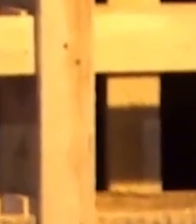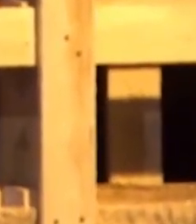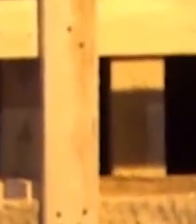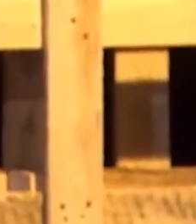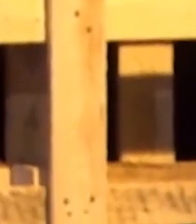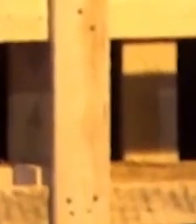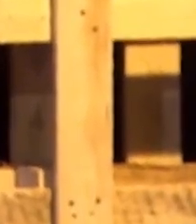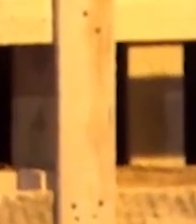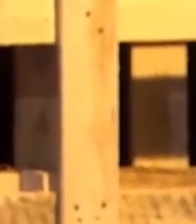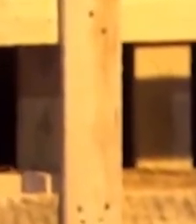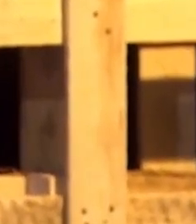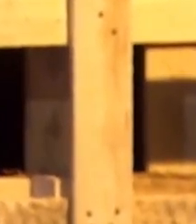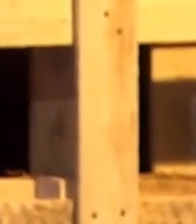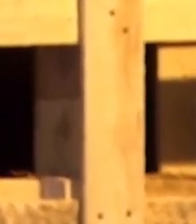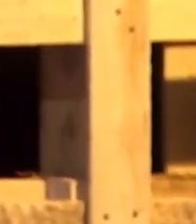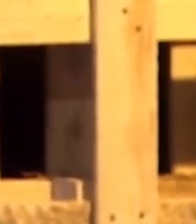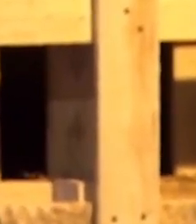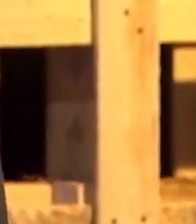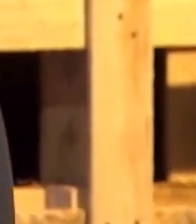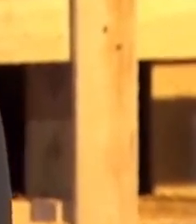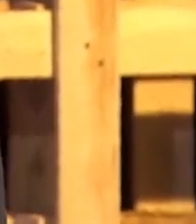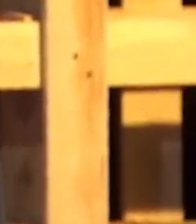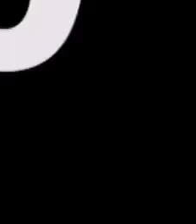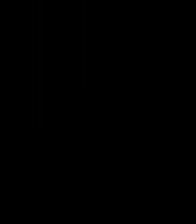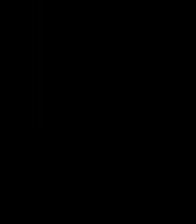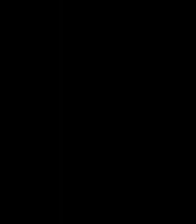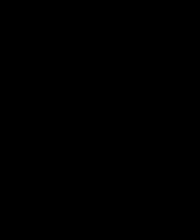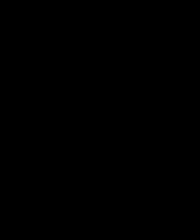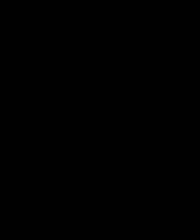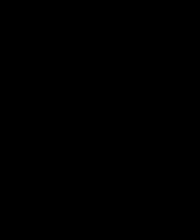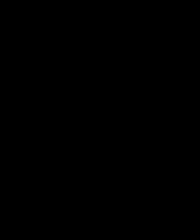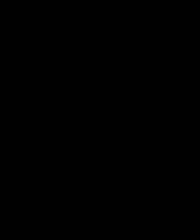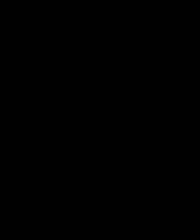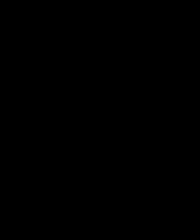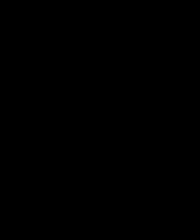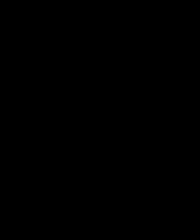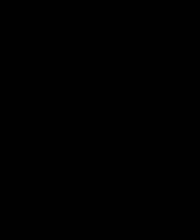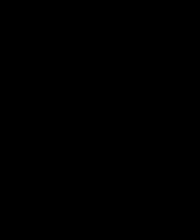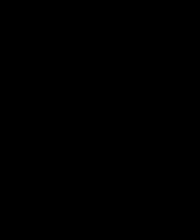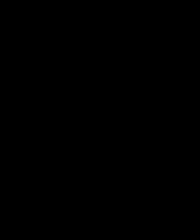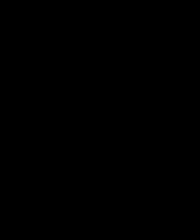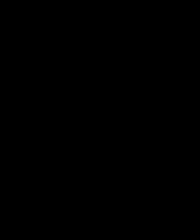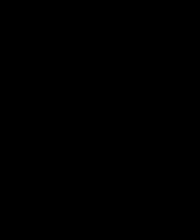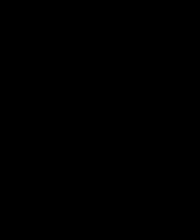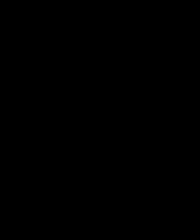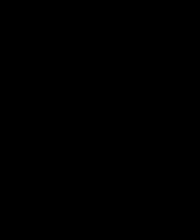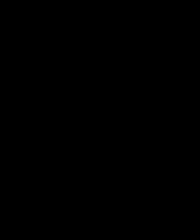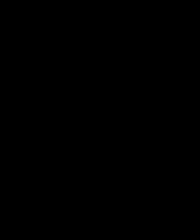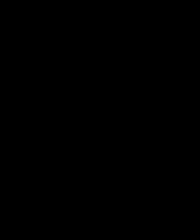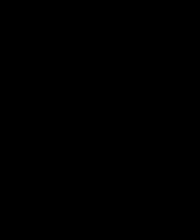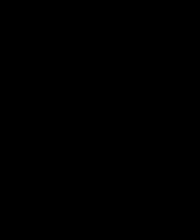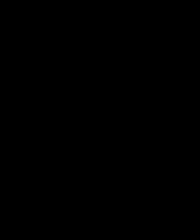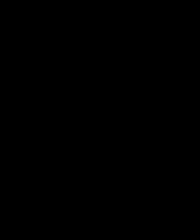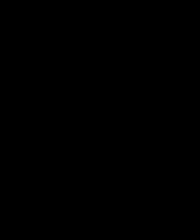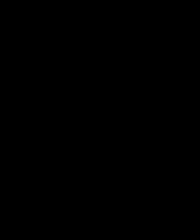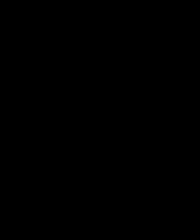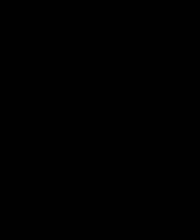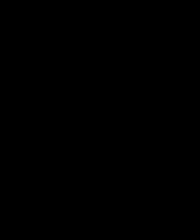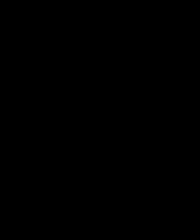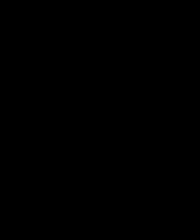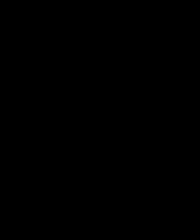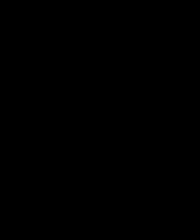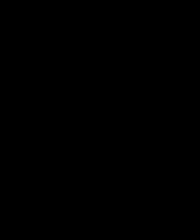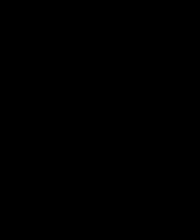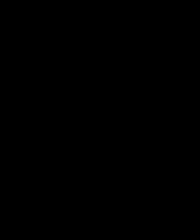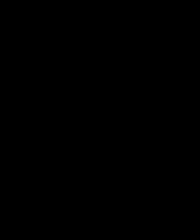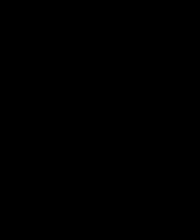esa decisión. Un espacio para los amantes de la música actual. Instinto, de lunes a sábado a las